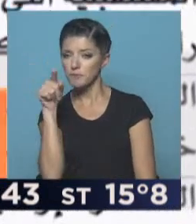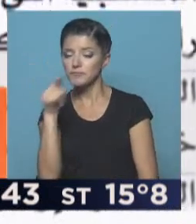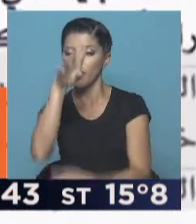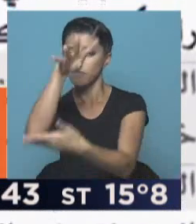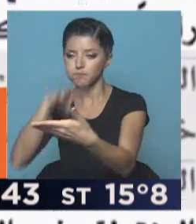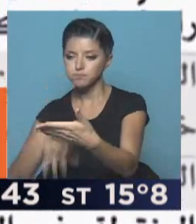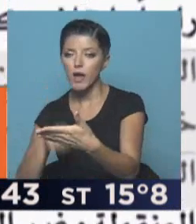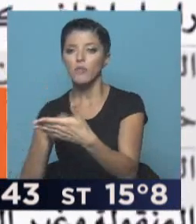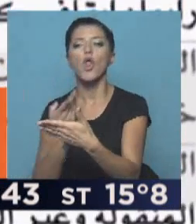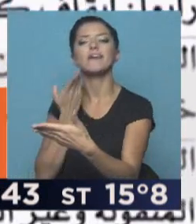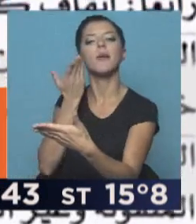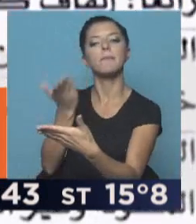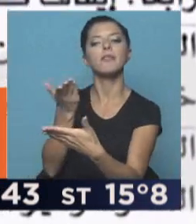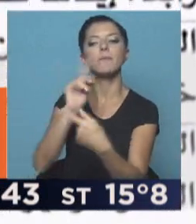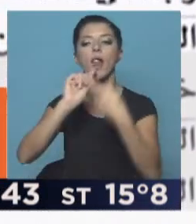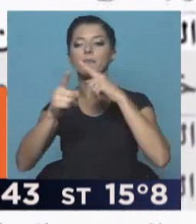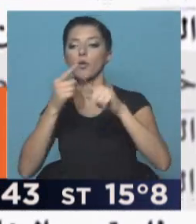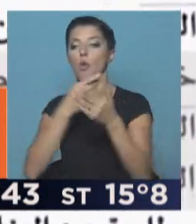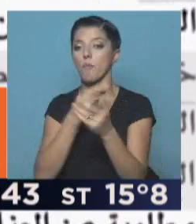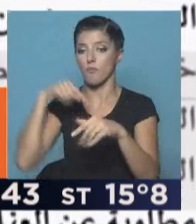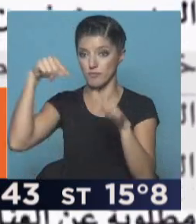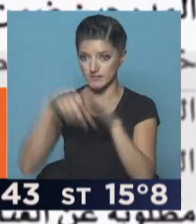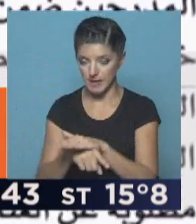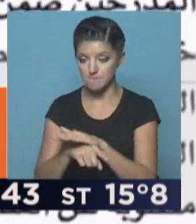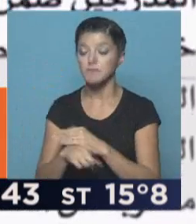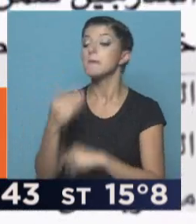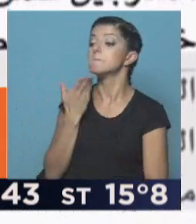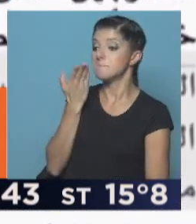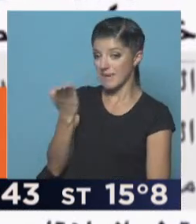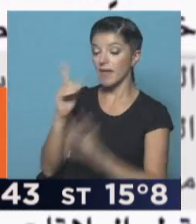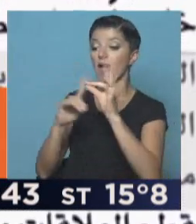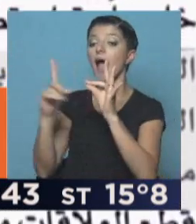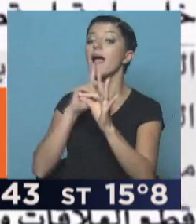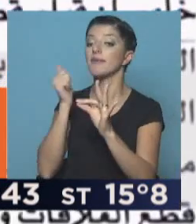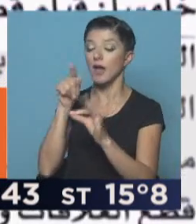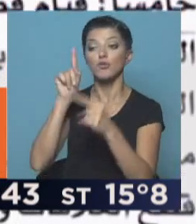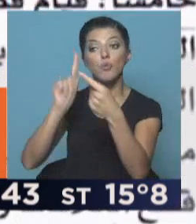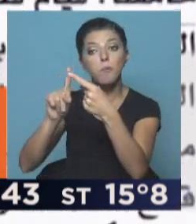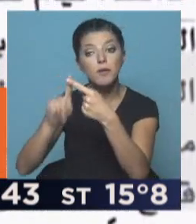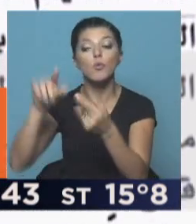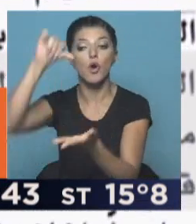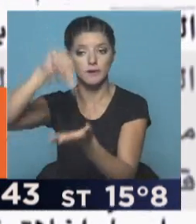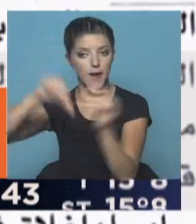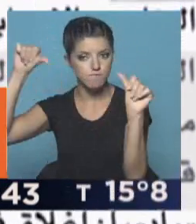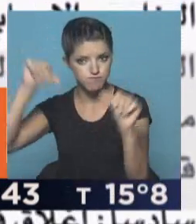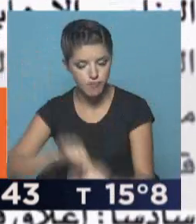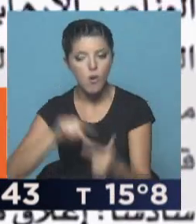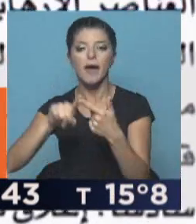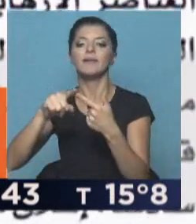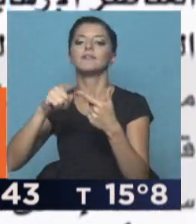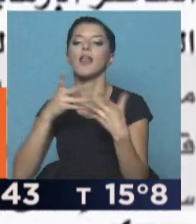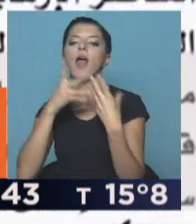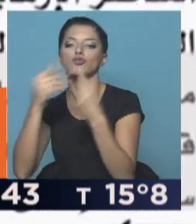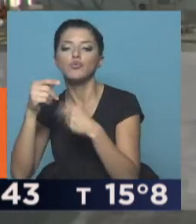de exigencias para restablecer relaciones. Instan a que Qatar reduzca sus lazos con Irán, ponga fin a la cooperación militar